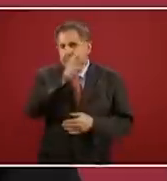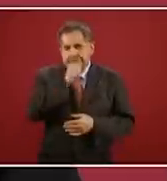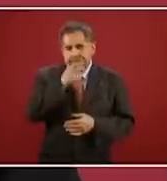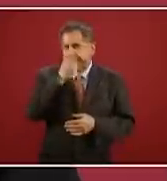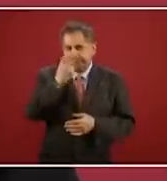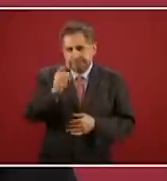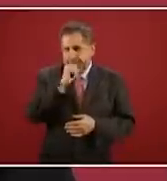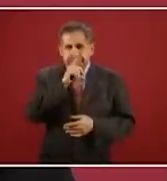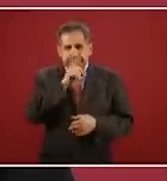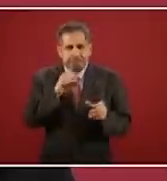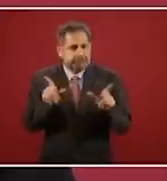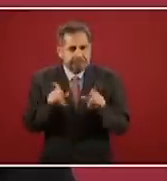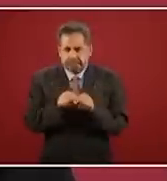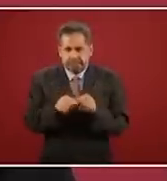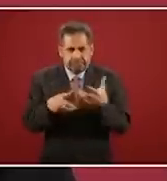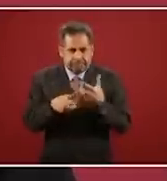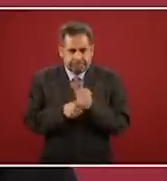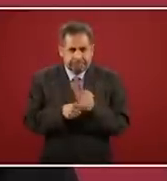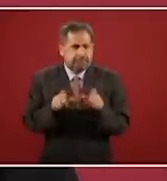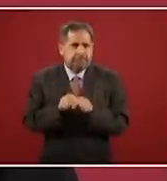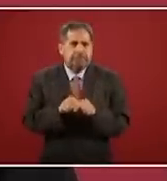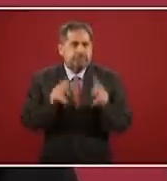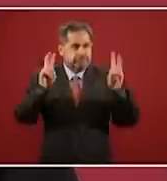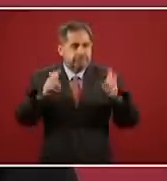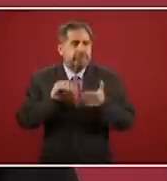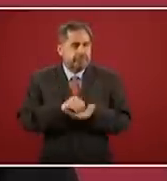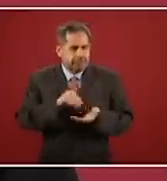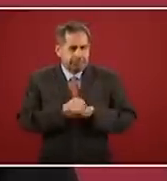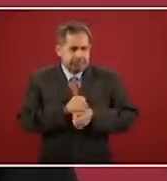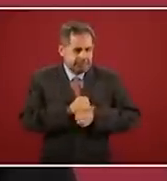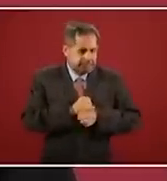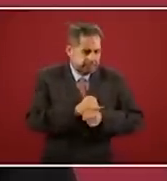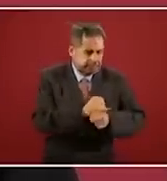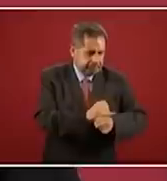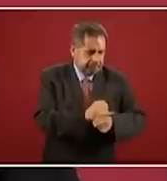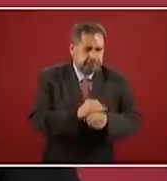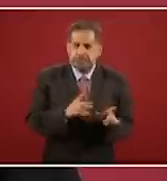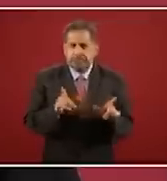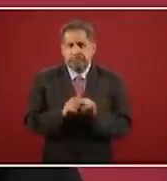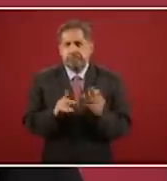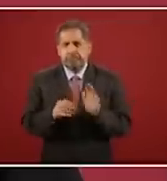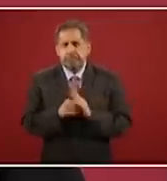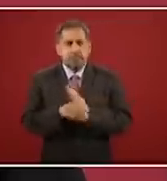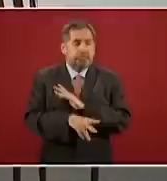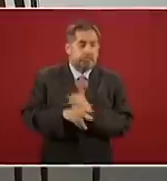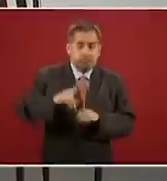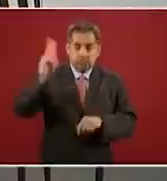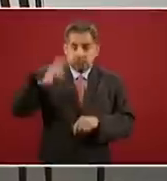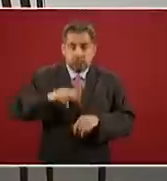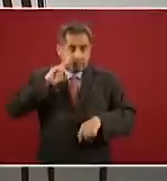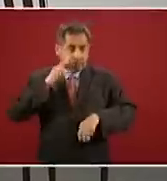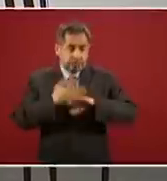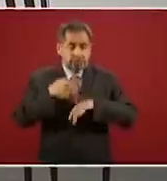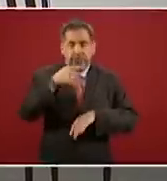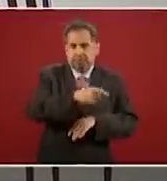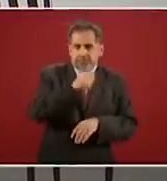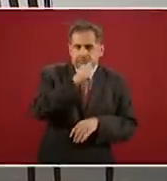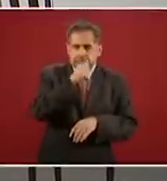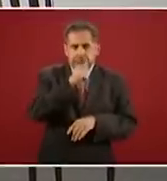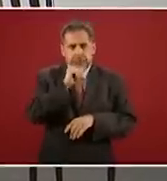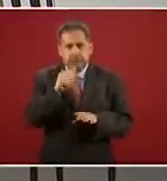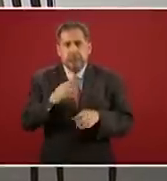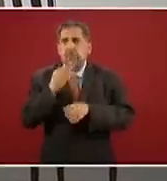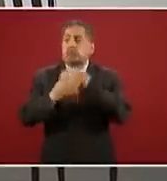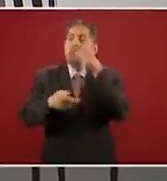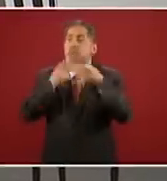dato, se trata de temas todavía en proceso de investigación y no sabemos si hay una responsabilidad o no. Por tanto, sería irresponsable